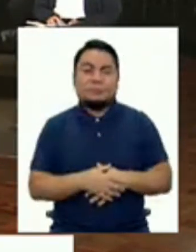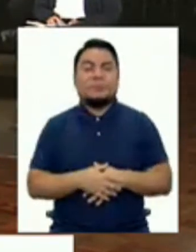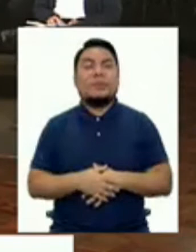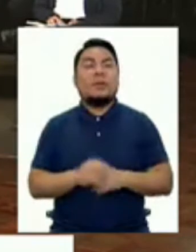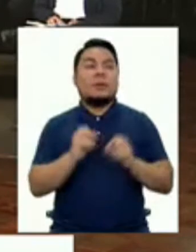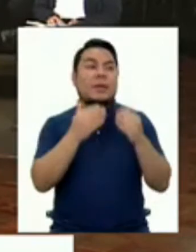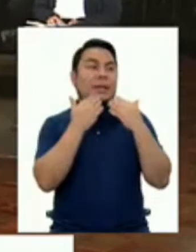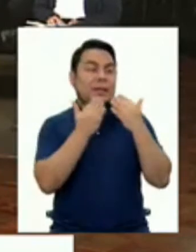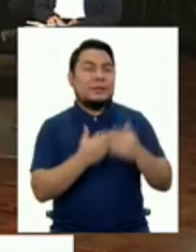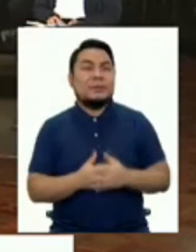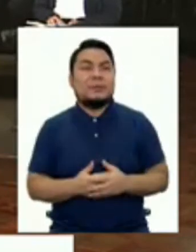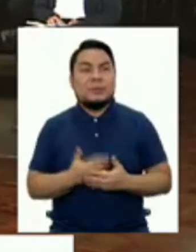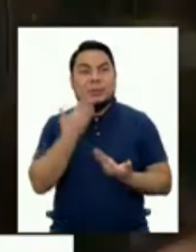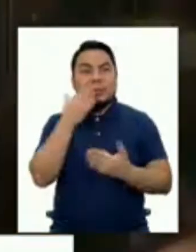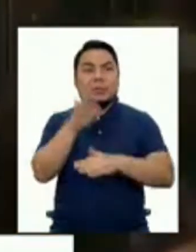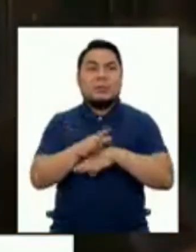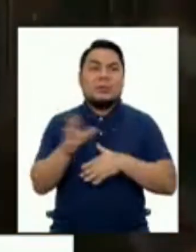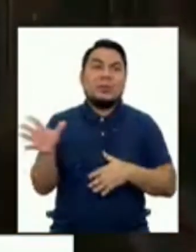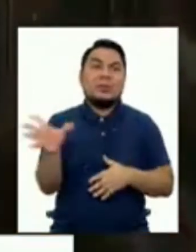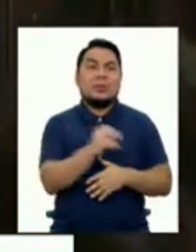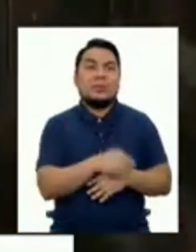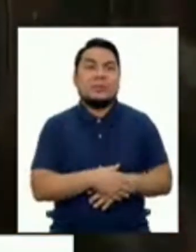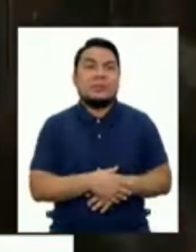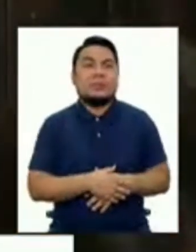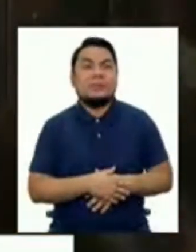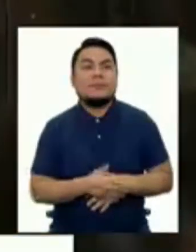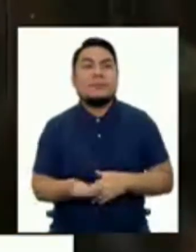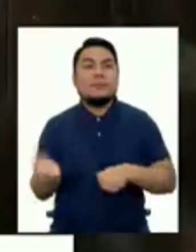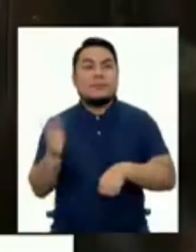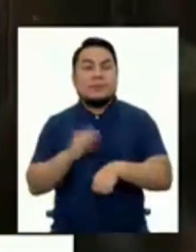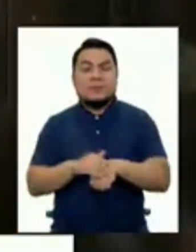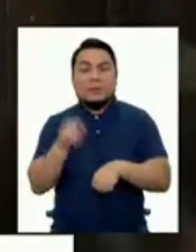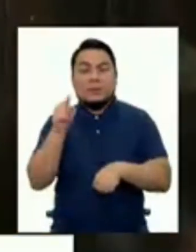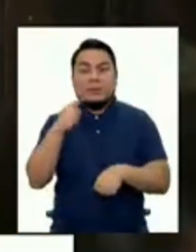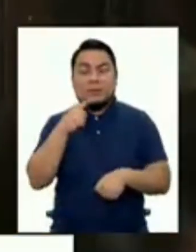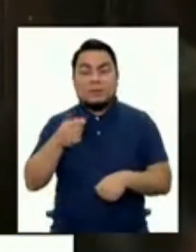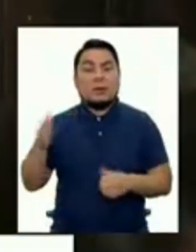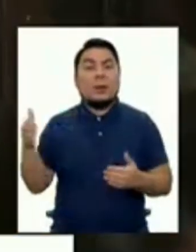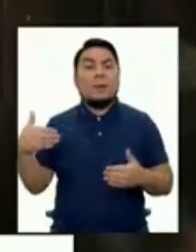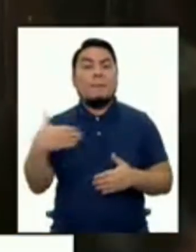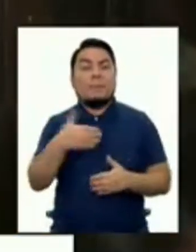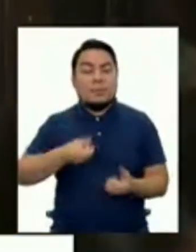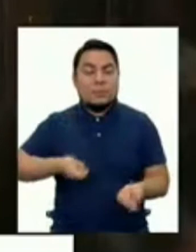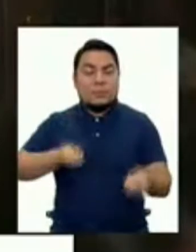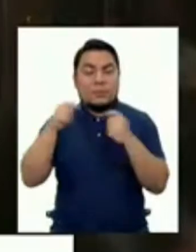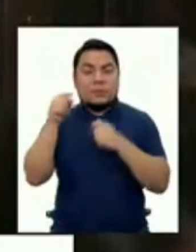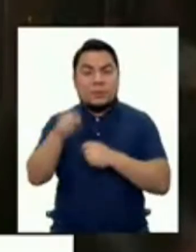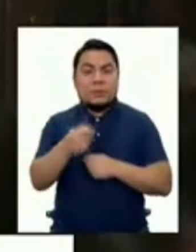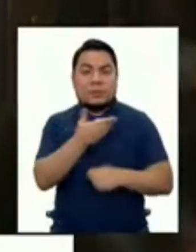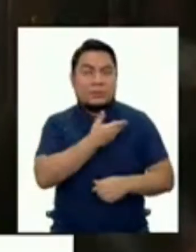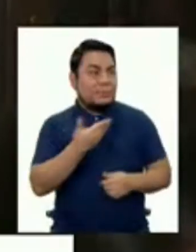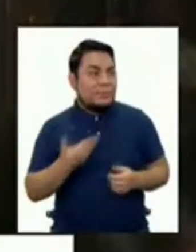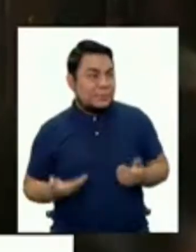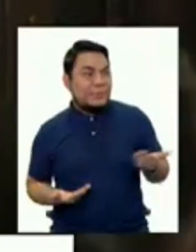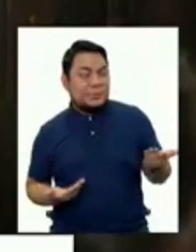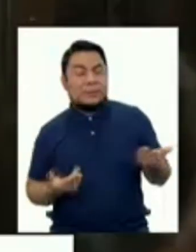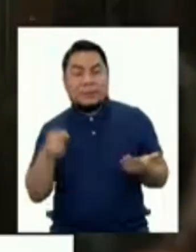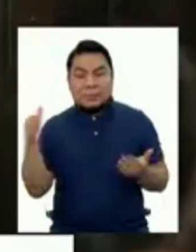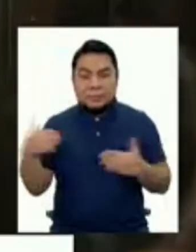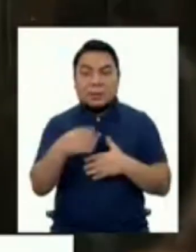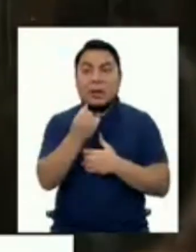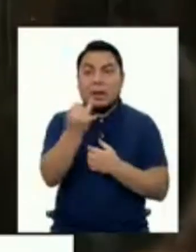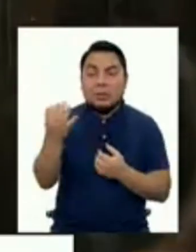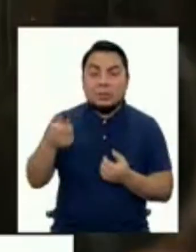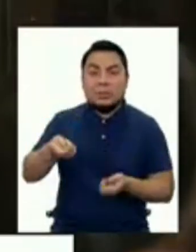Gracias, presidente. Buenas tardes con todos. Respecto a la situación de los pescadores puntualmente, señor presidente, algunos